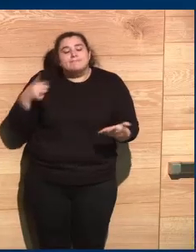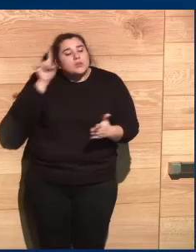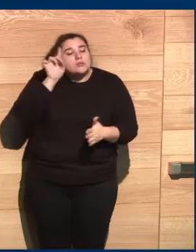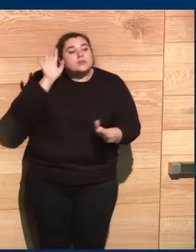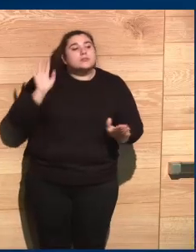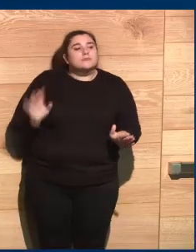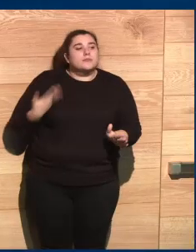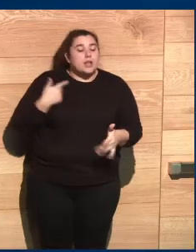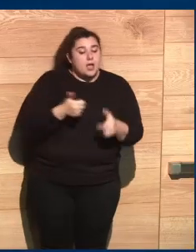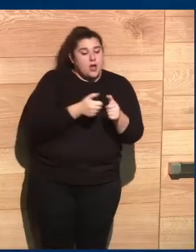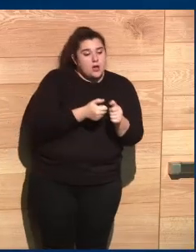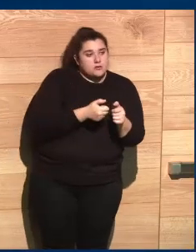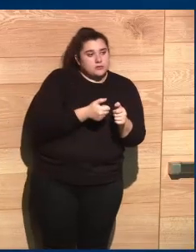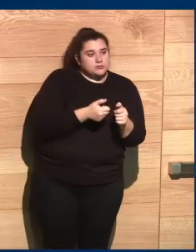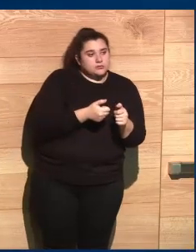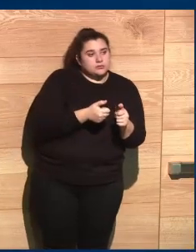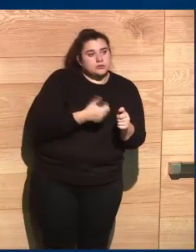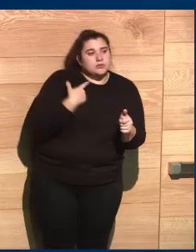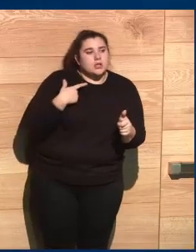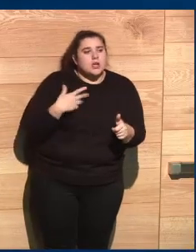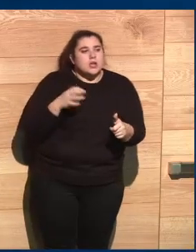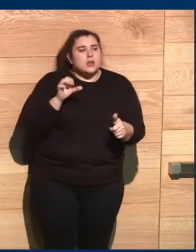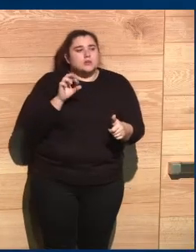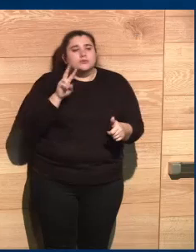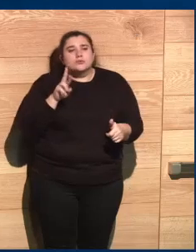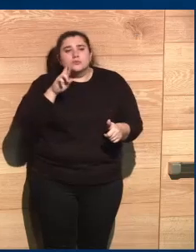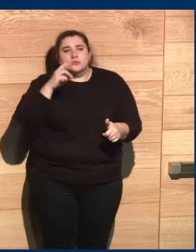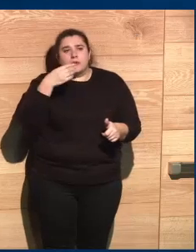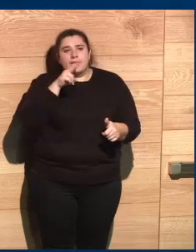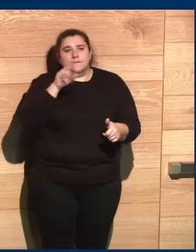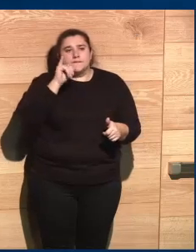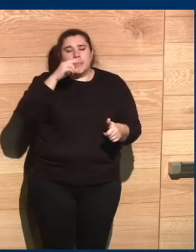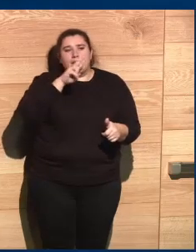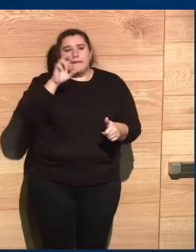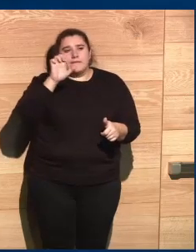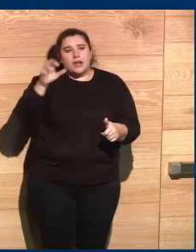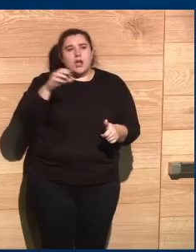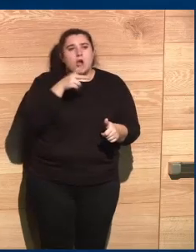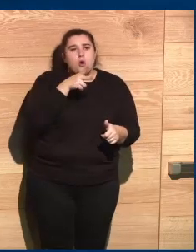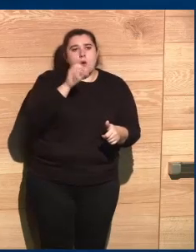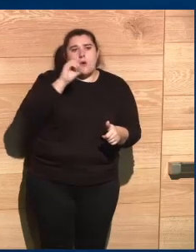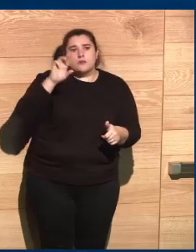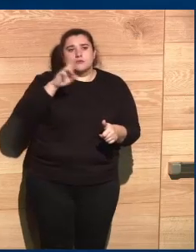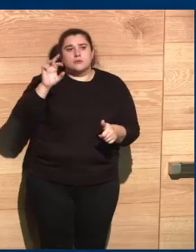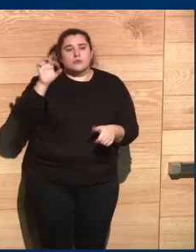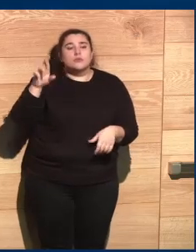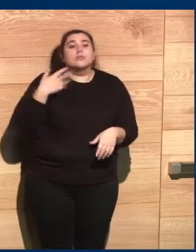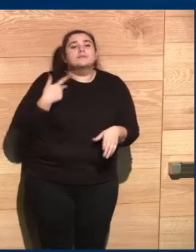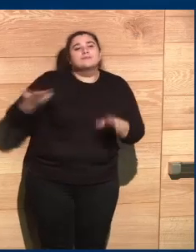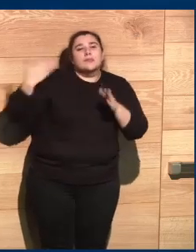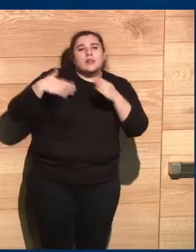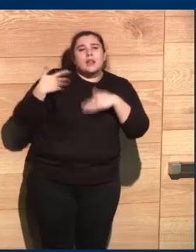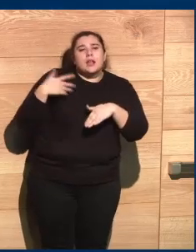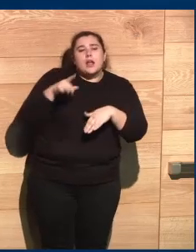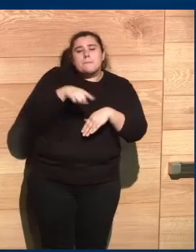de survival horror taiwanés hace como unos meses, no recuerdo exactamente, que se